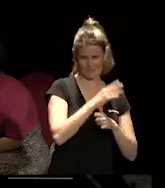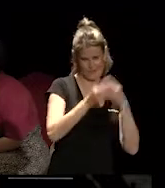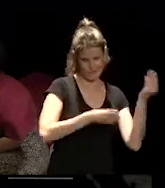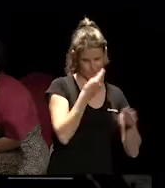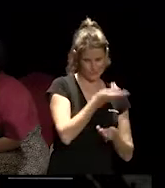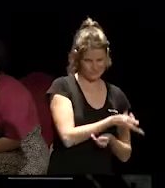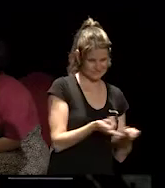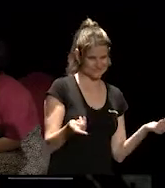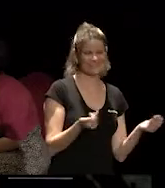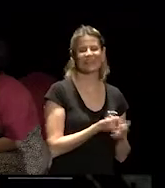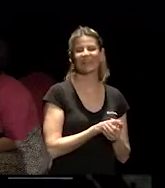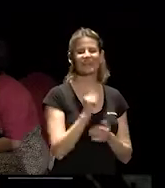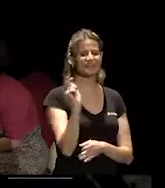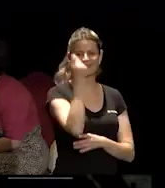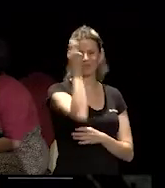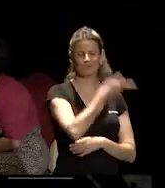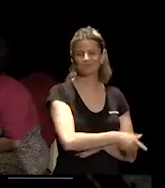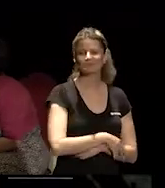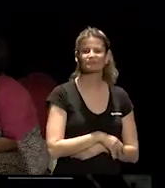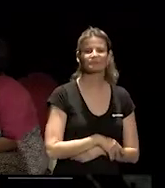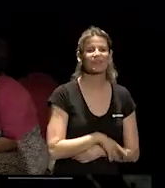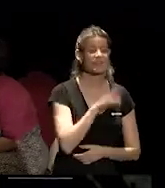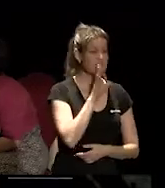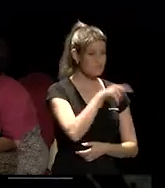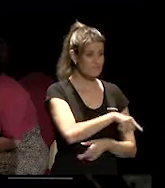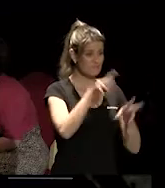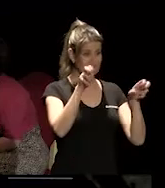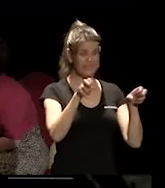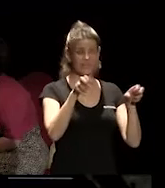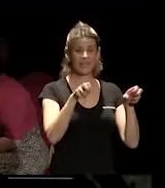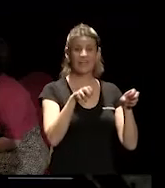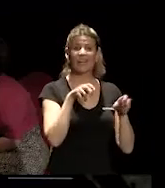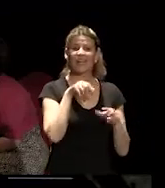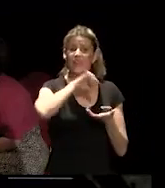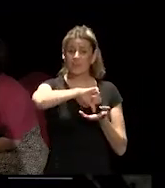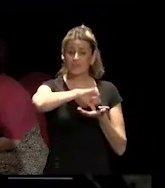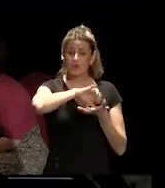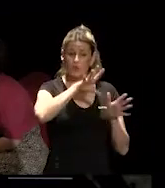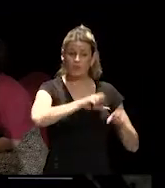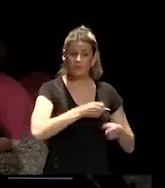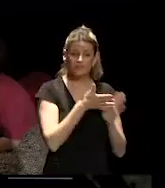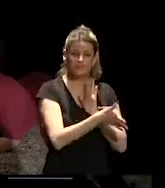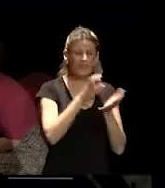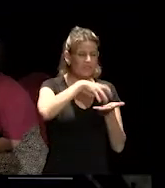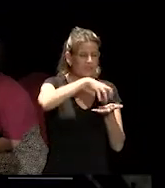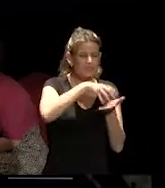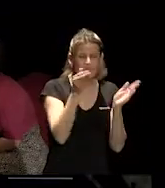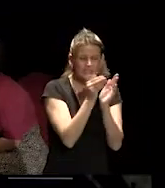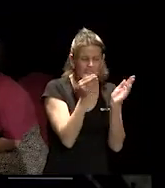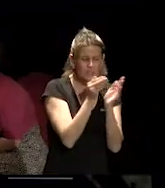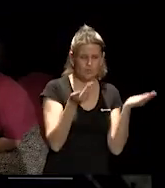Filipais. Y la cuestión es que el Centro Ocupacional es un centro muy pequeñito. Solo